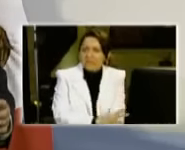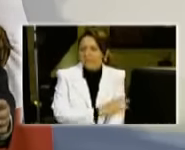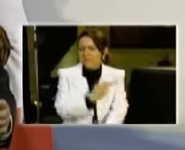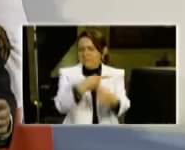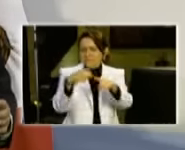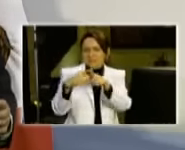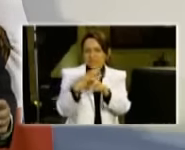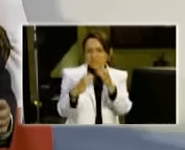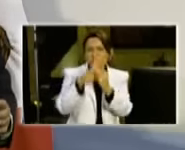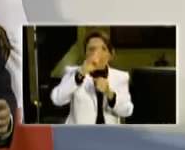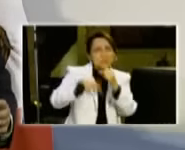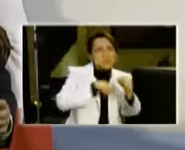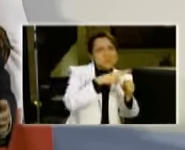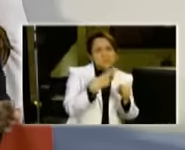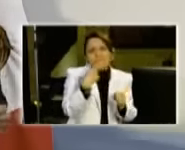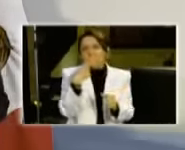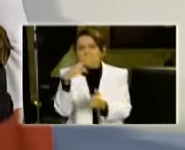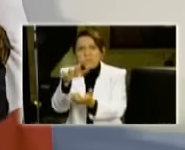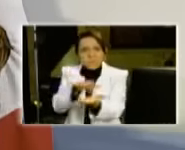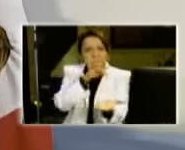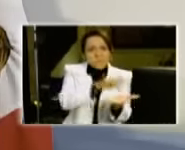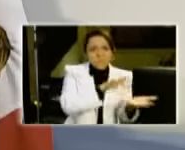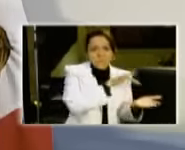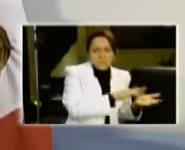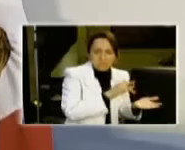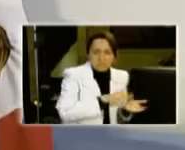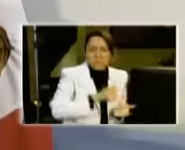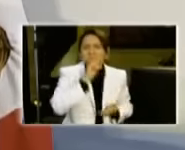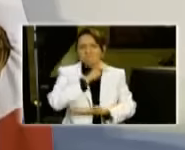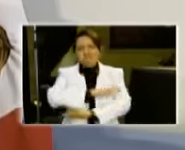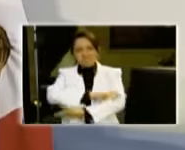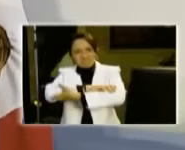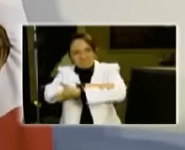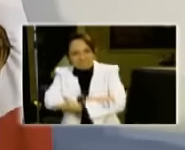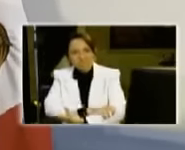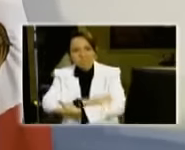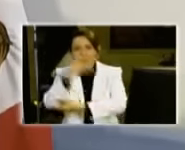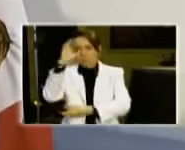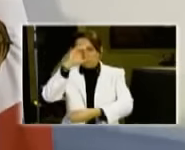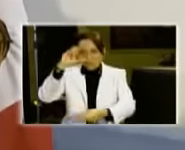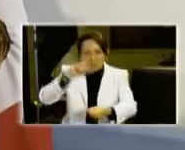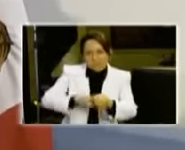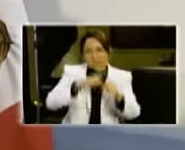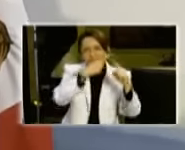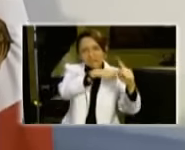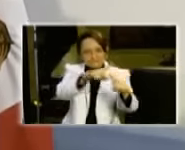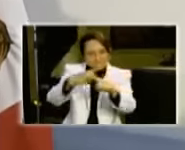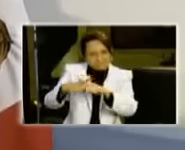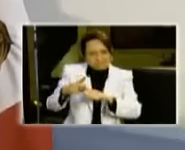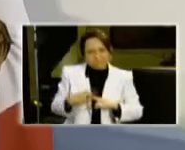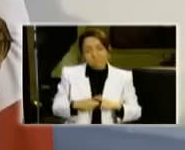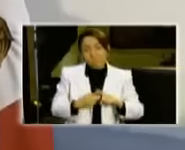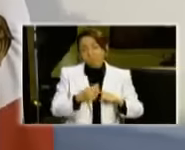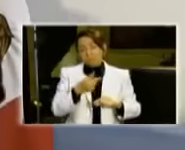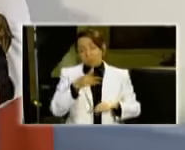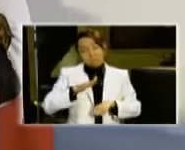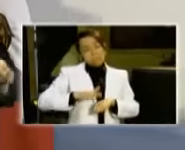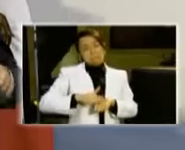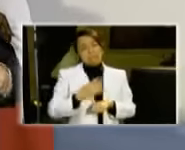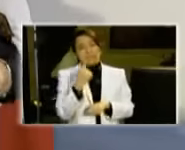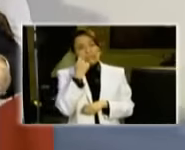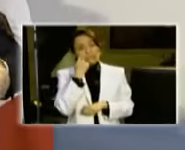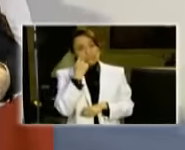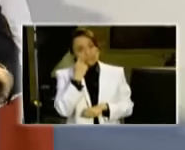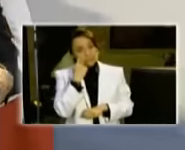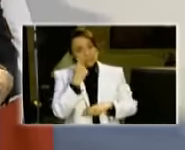con crecientes lazos humanos y culturales, producto de una acelerada migración, sobre todo del sur hacia el norte.